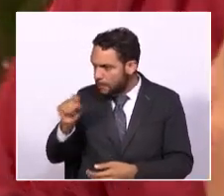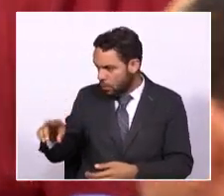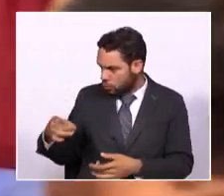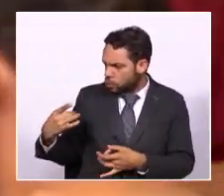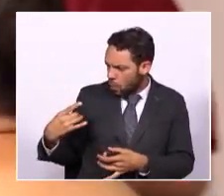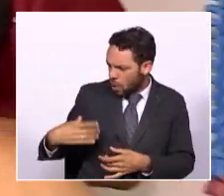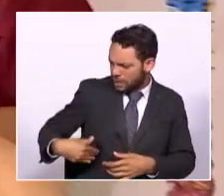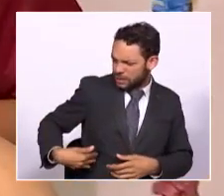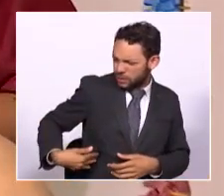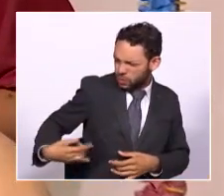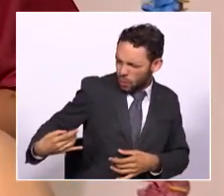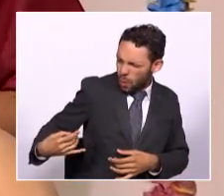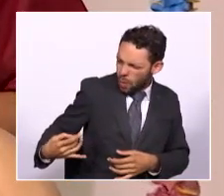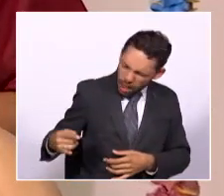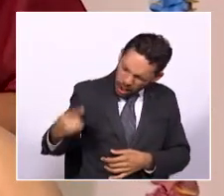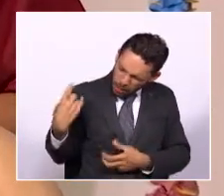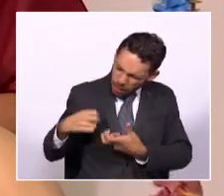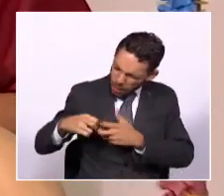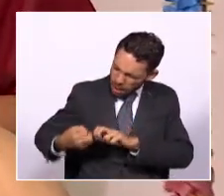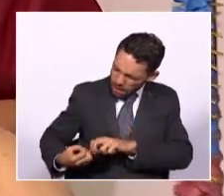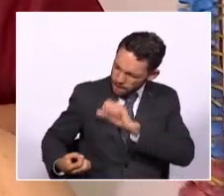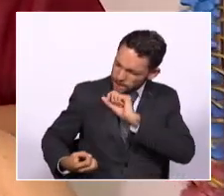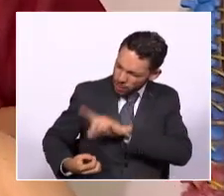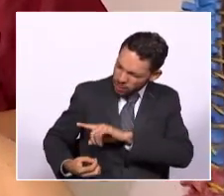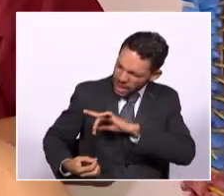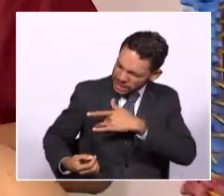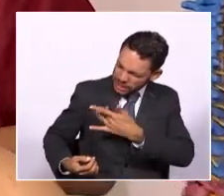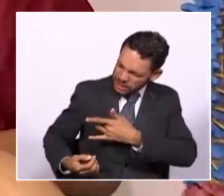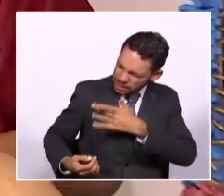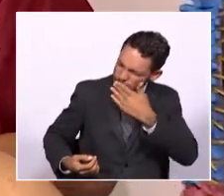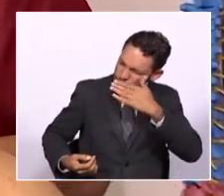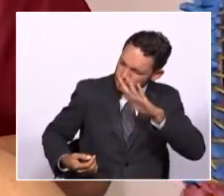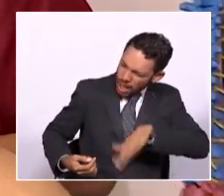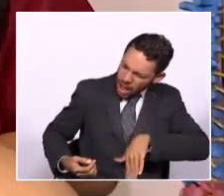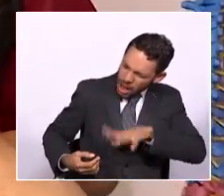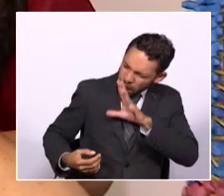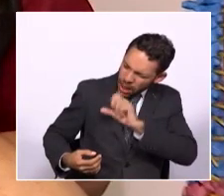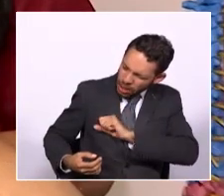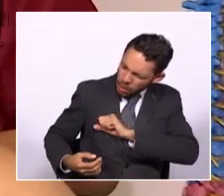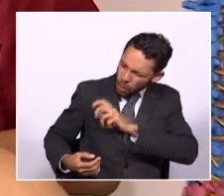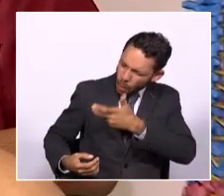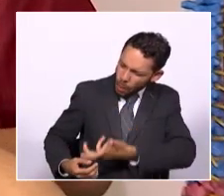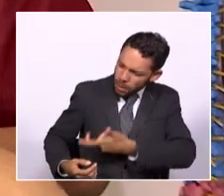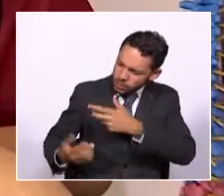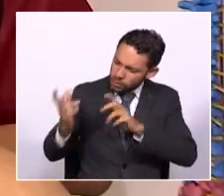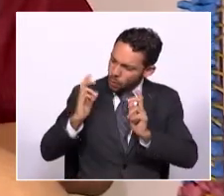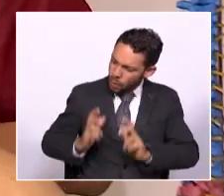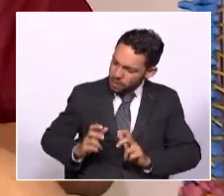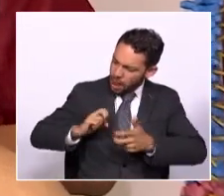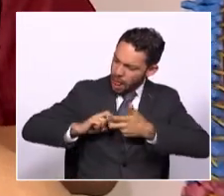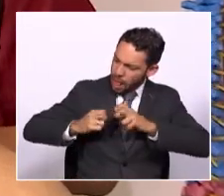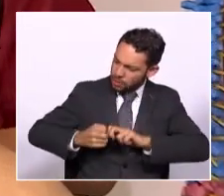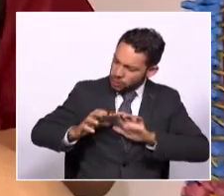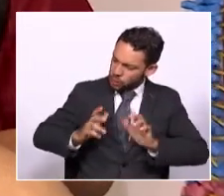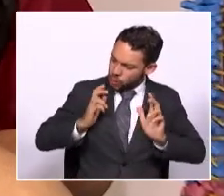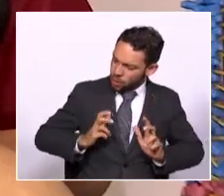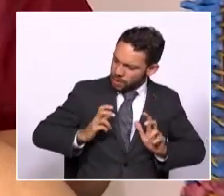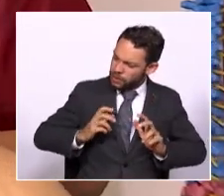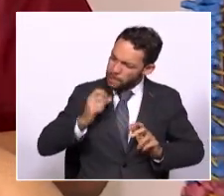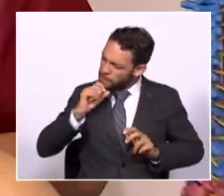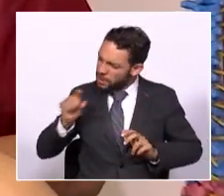molesta la columna, algún síntoma que generalmente está en su caso relacionado con su parte laboral,